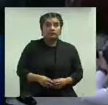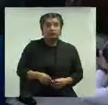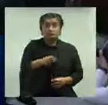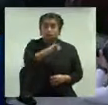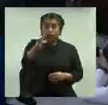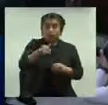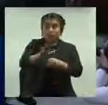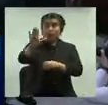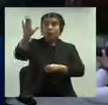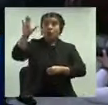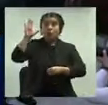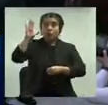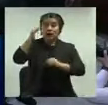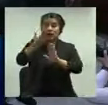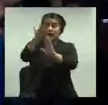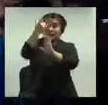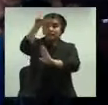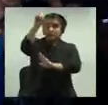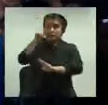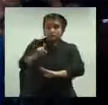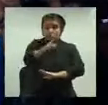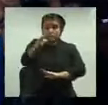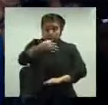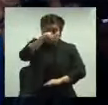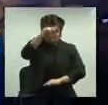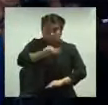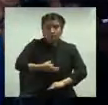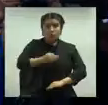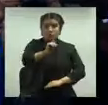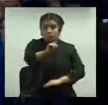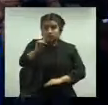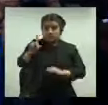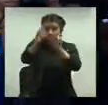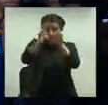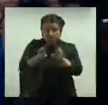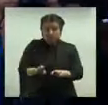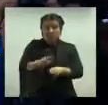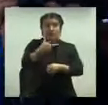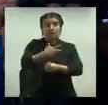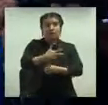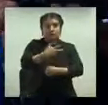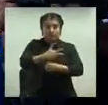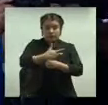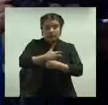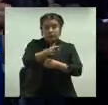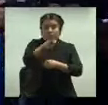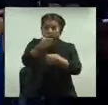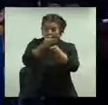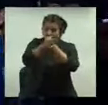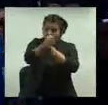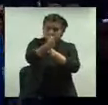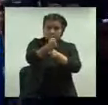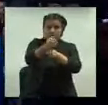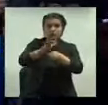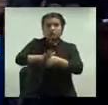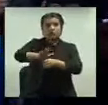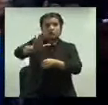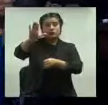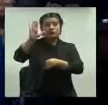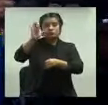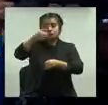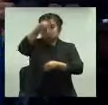Juran ante Dios y por su honor de ciudadanos guatemaltecos ser fieles, leales